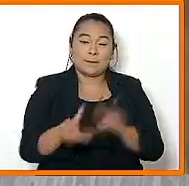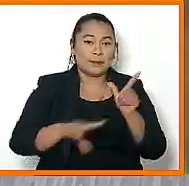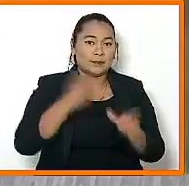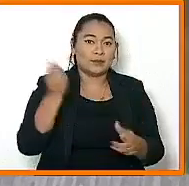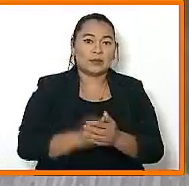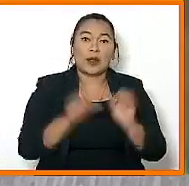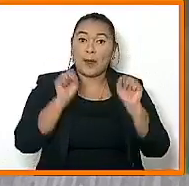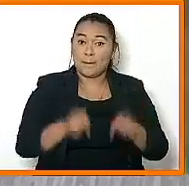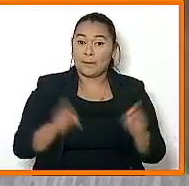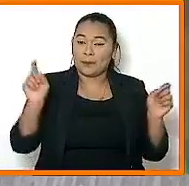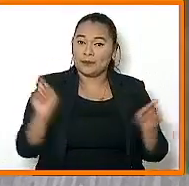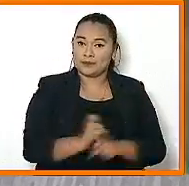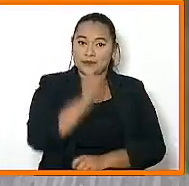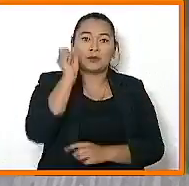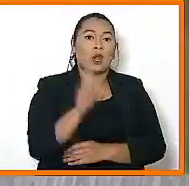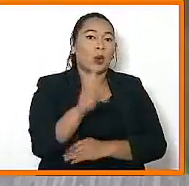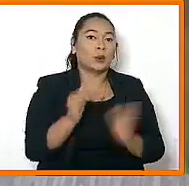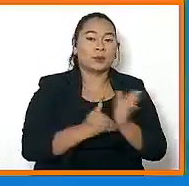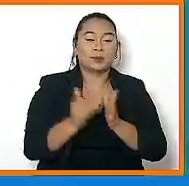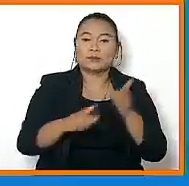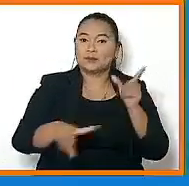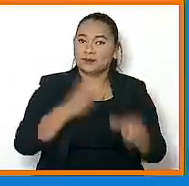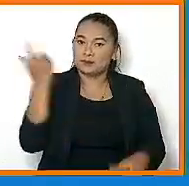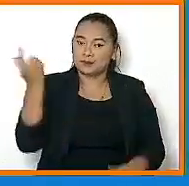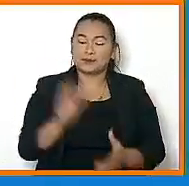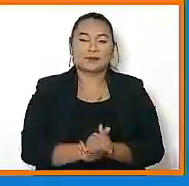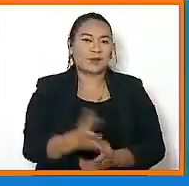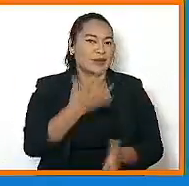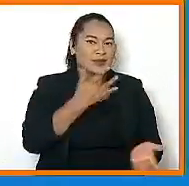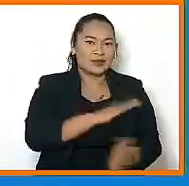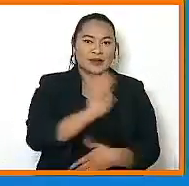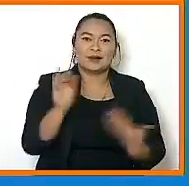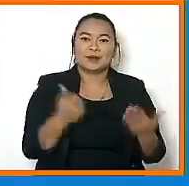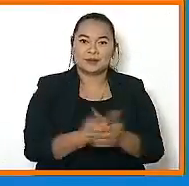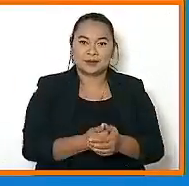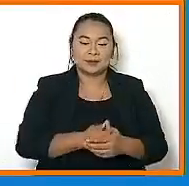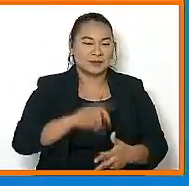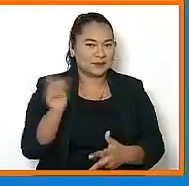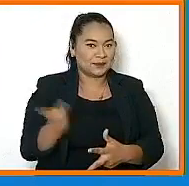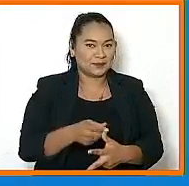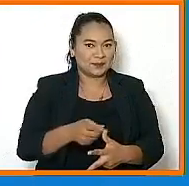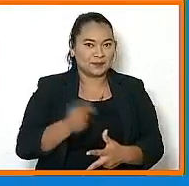hasta 1,000,000 de lempiras. Te deseo suerte. El primer número es